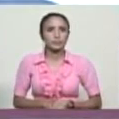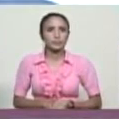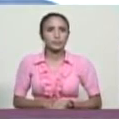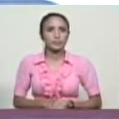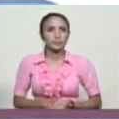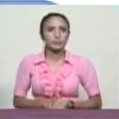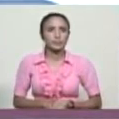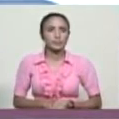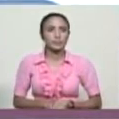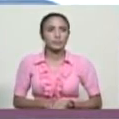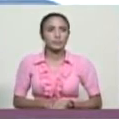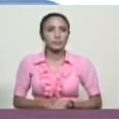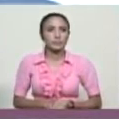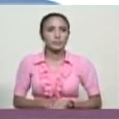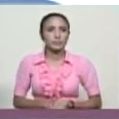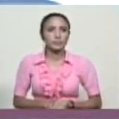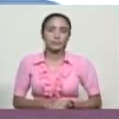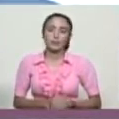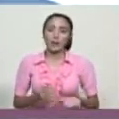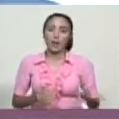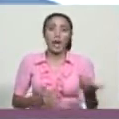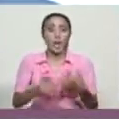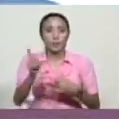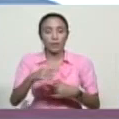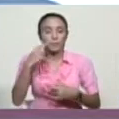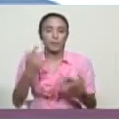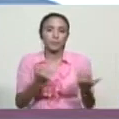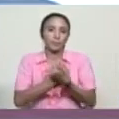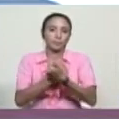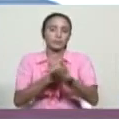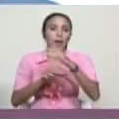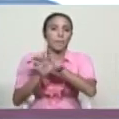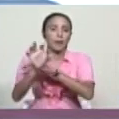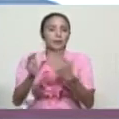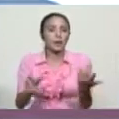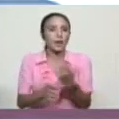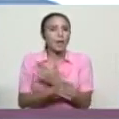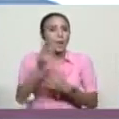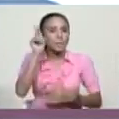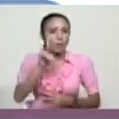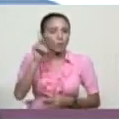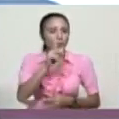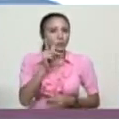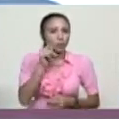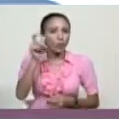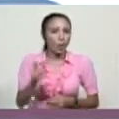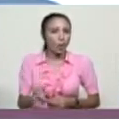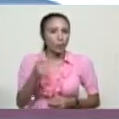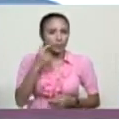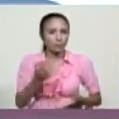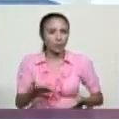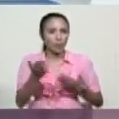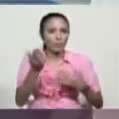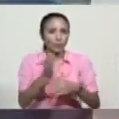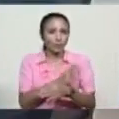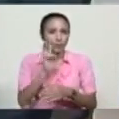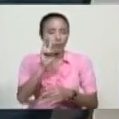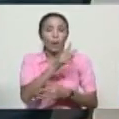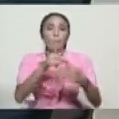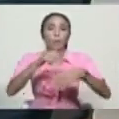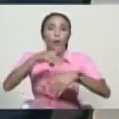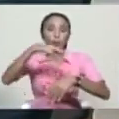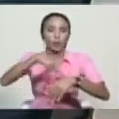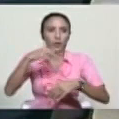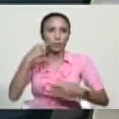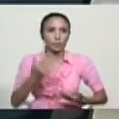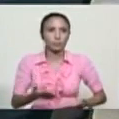palabra a un compatriota de la patria grande, el profesor Ramón Grossfongel, quien es puertorriqueño y profesor